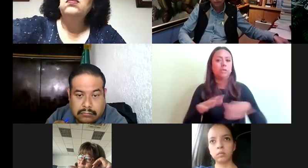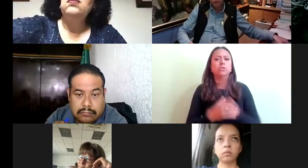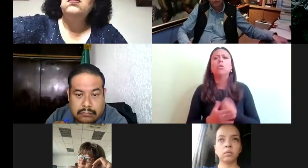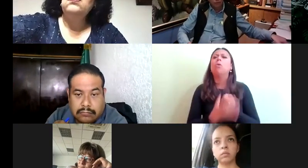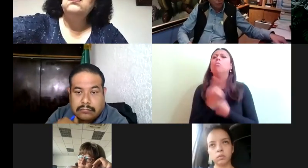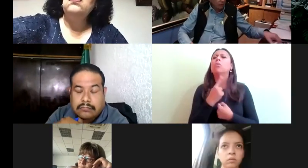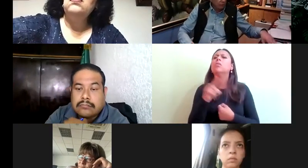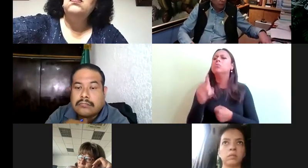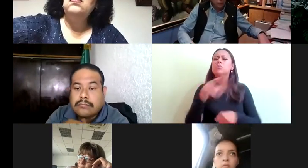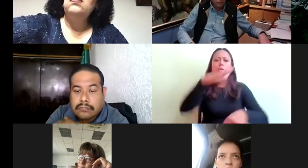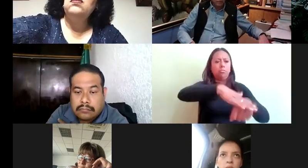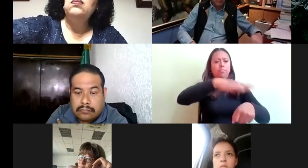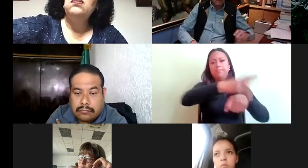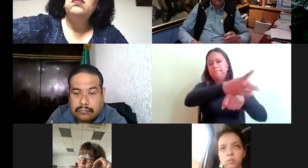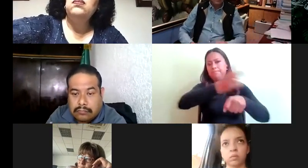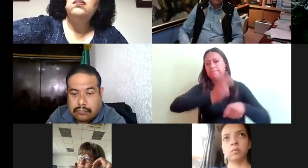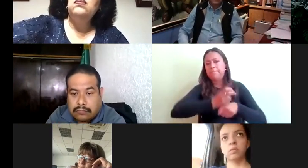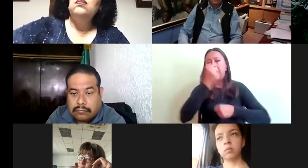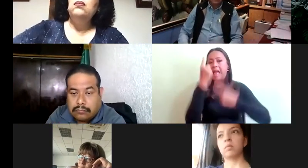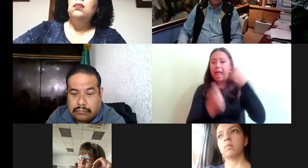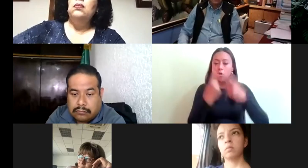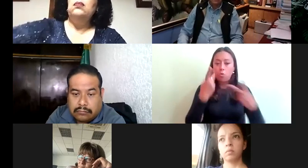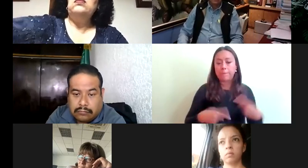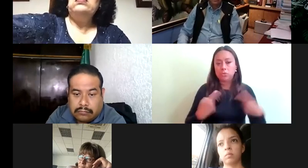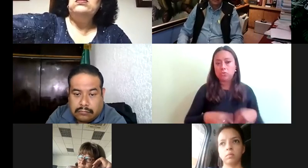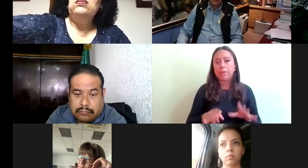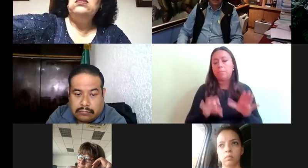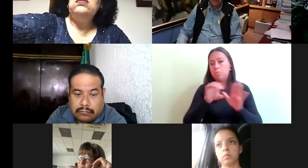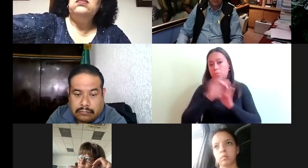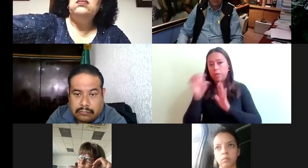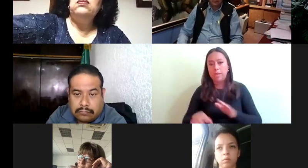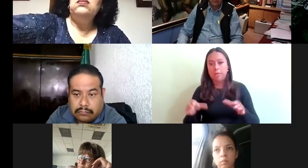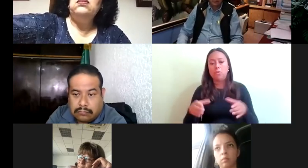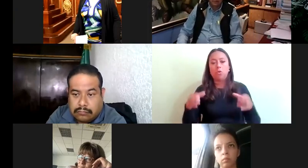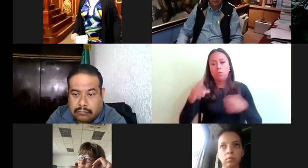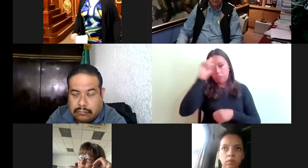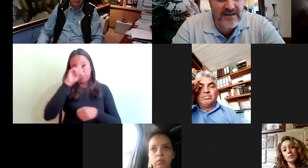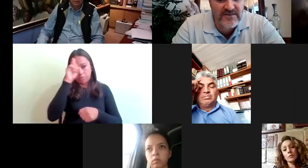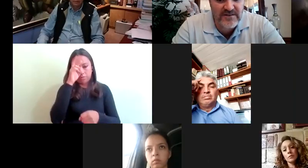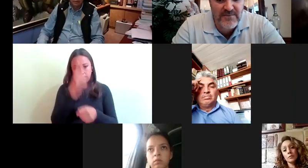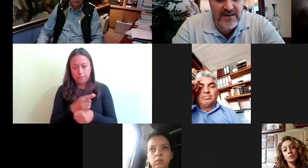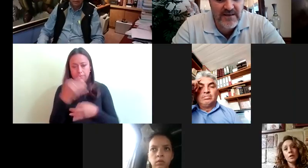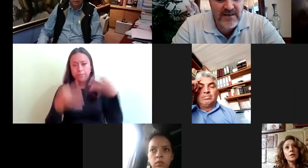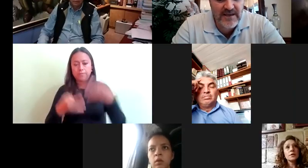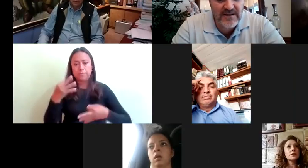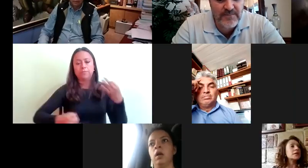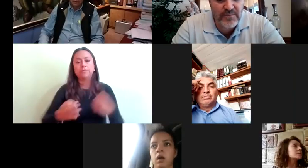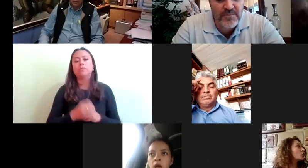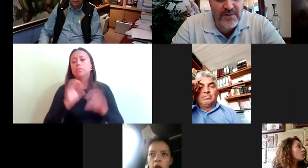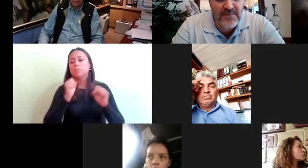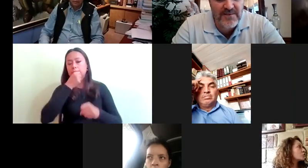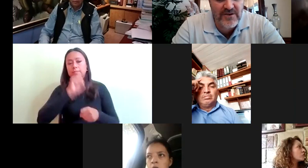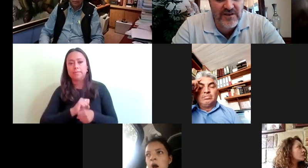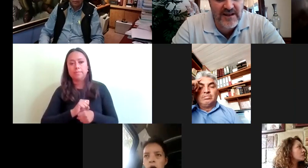ningún funcionario, ni de la Consejería Jurídica, ni de la Secretaría de Finanzas, a exponer estos temas? Y que